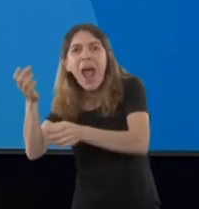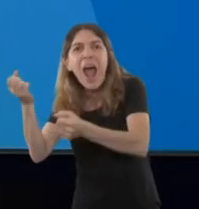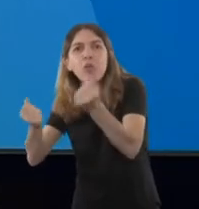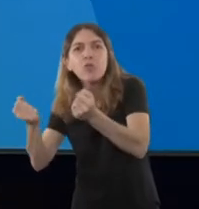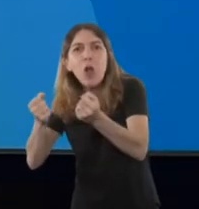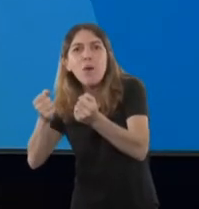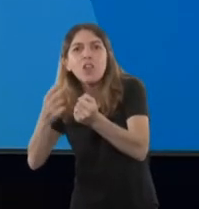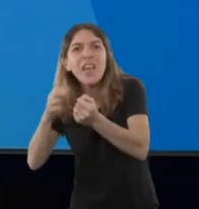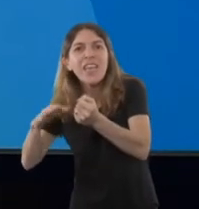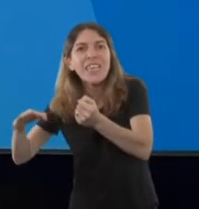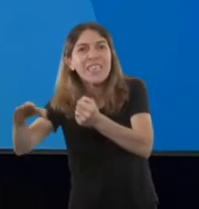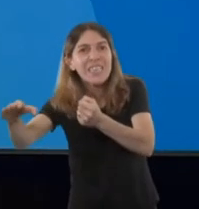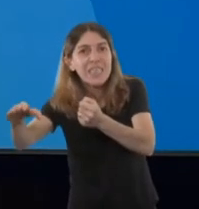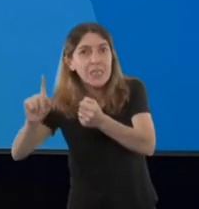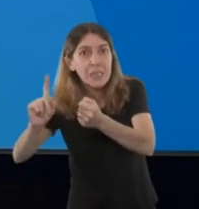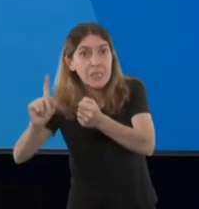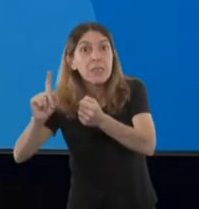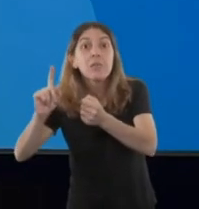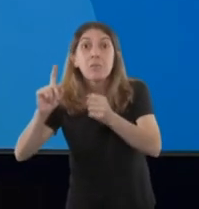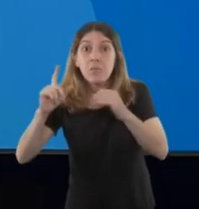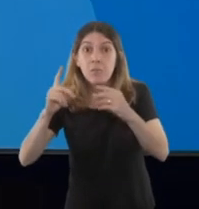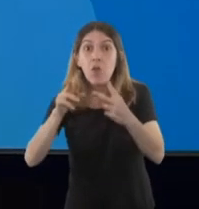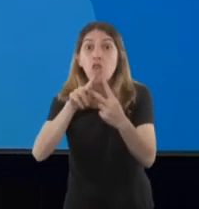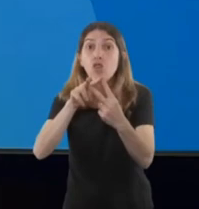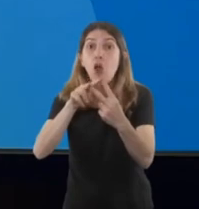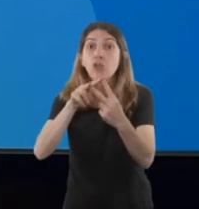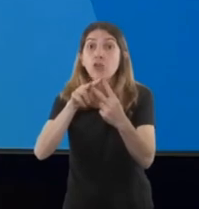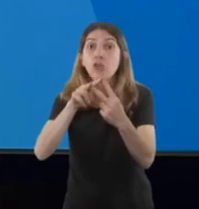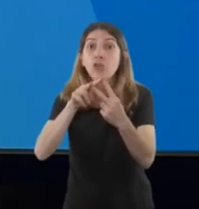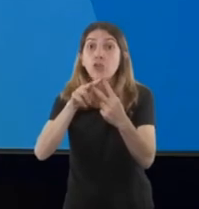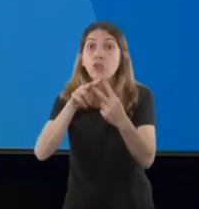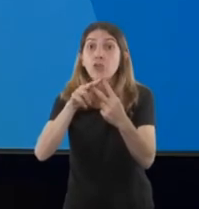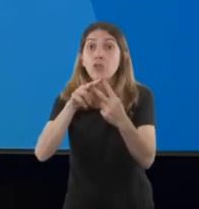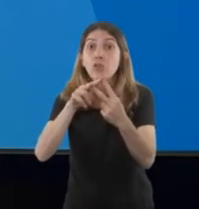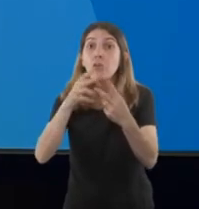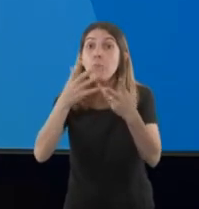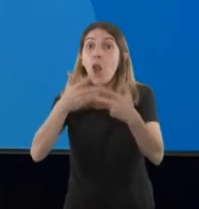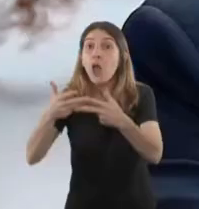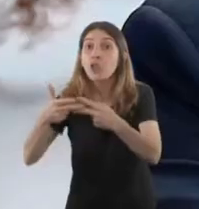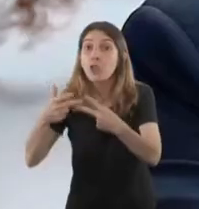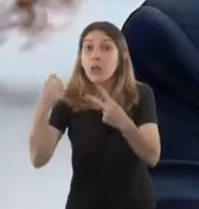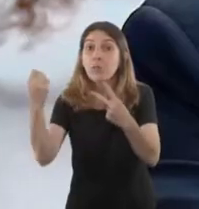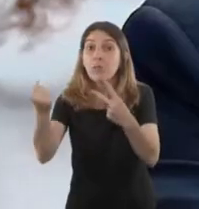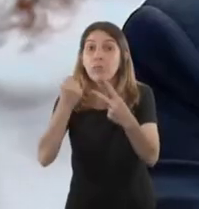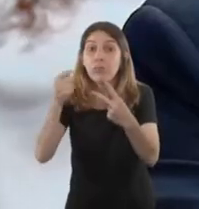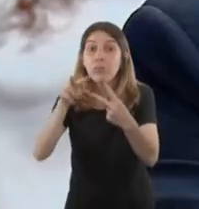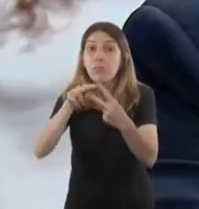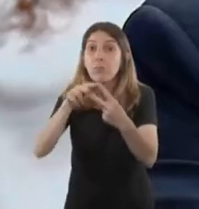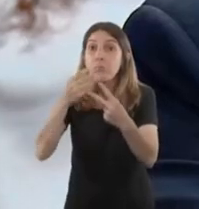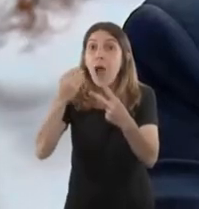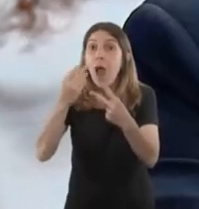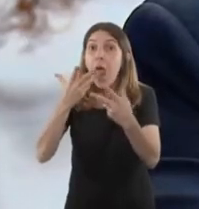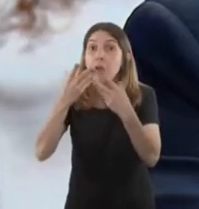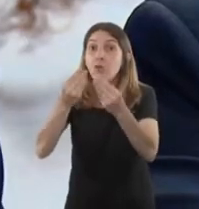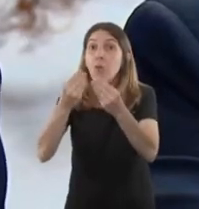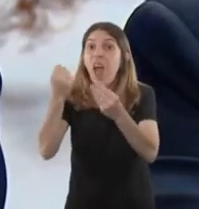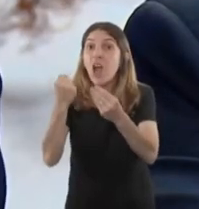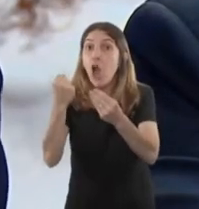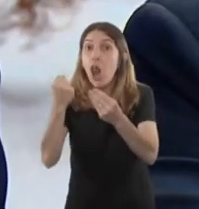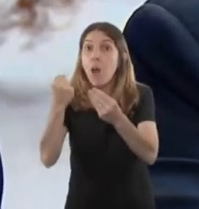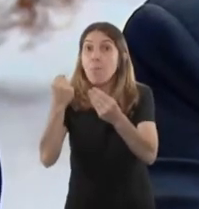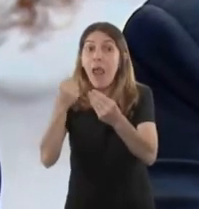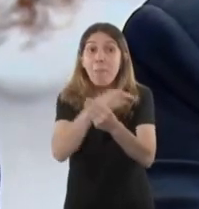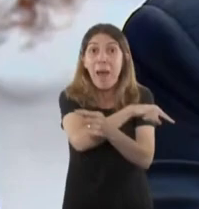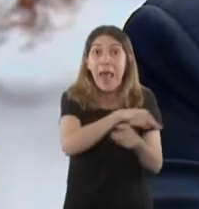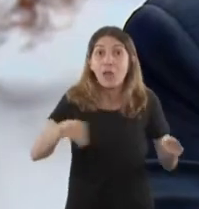electromovilidad dos grandes instrumentos para el desarrollo económico de un sector pero además para el